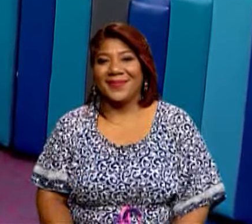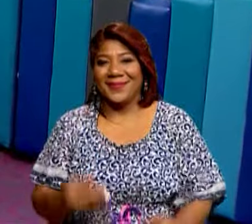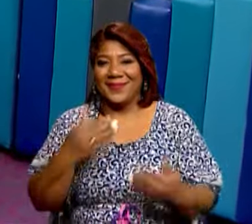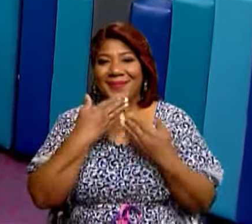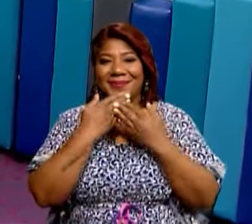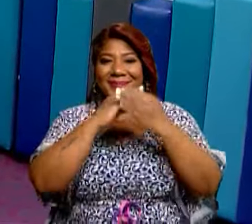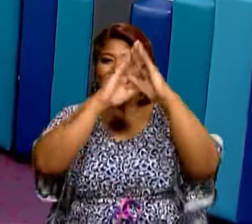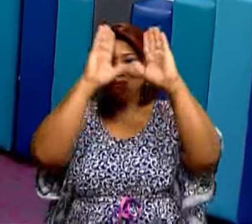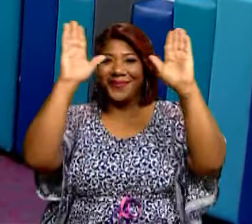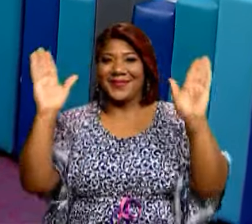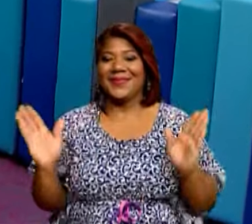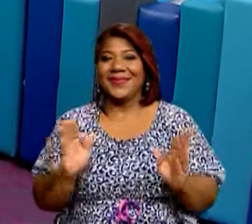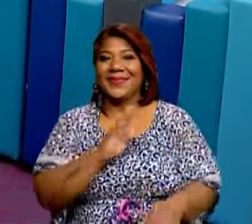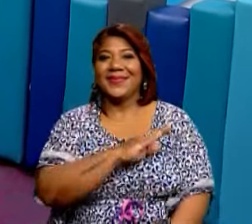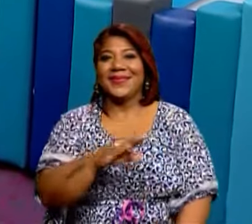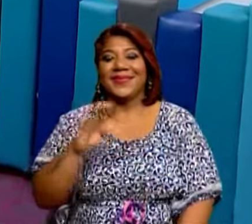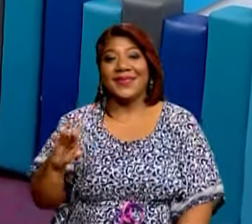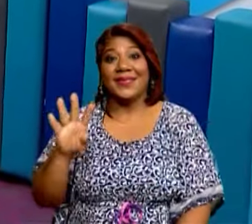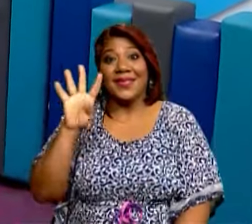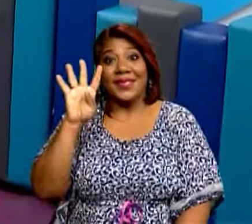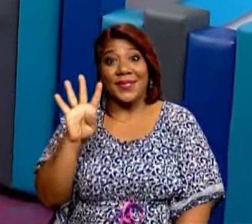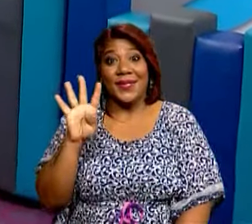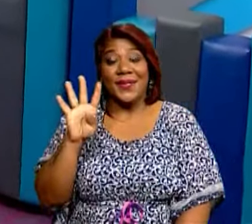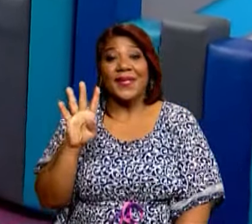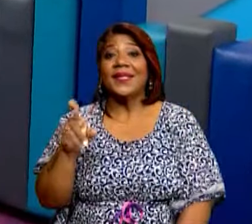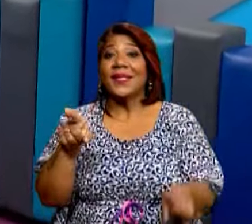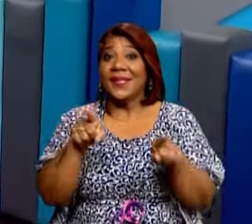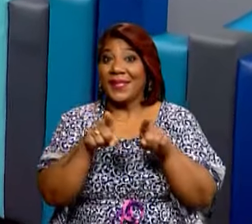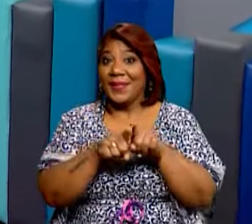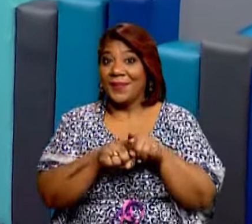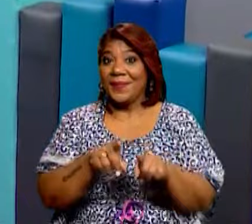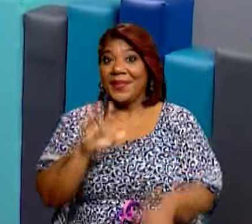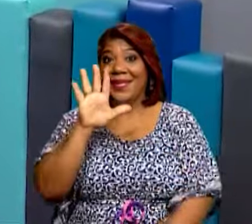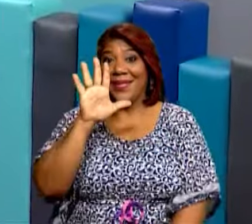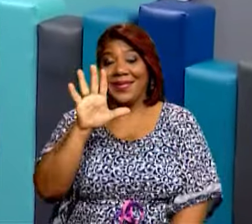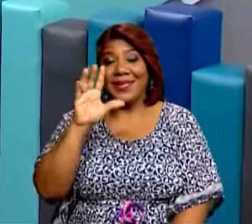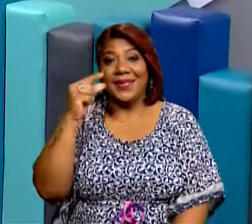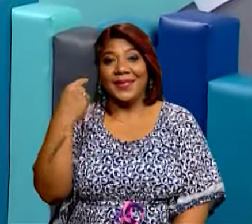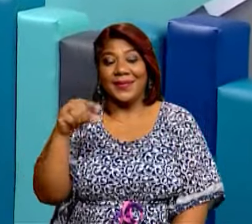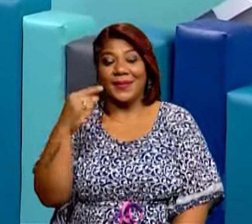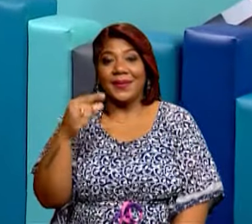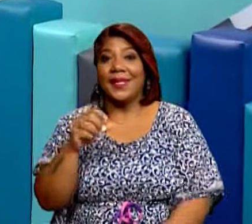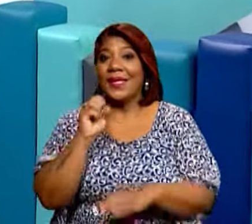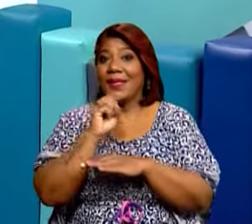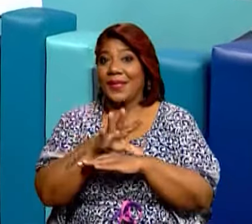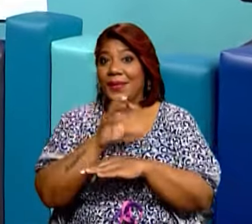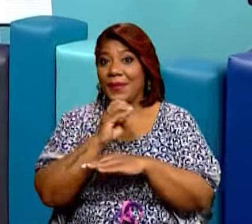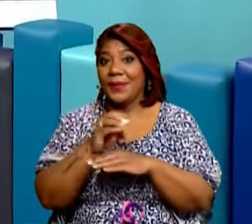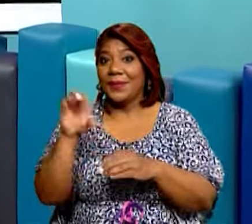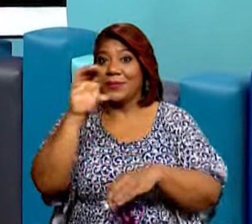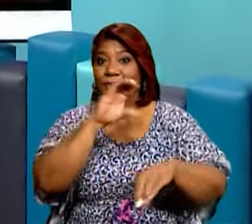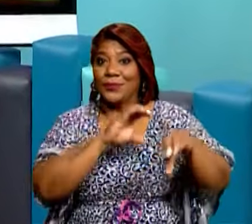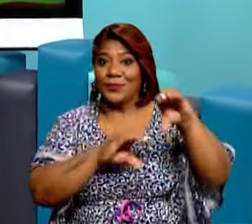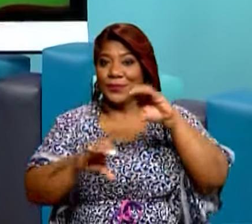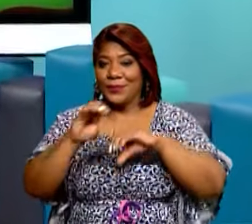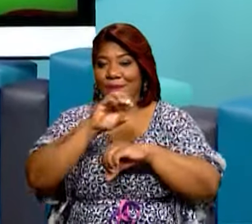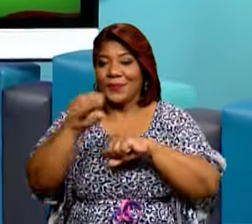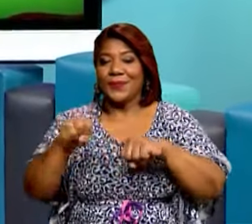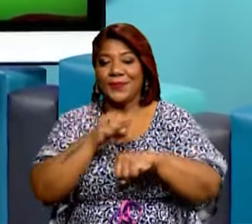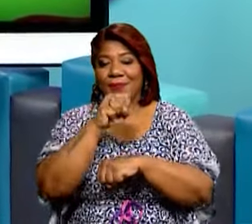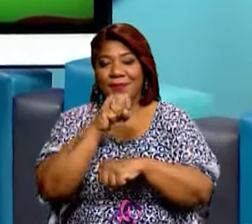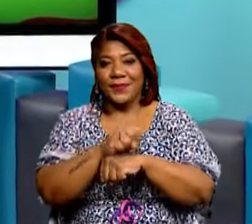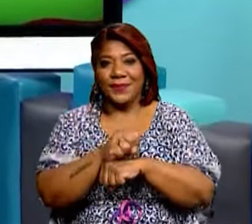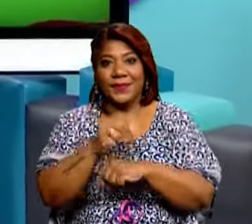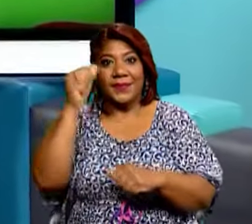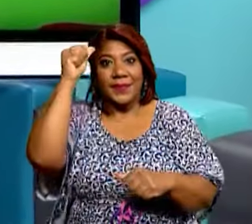Muy buenos días, mis niños de cuarto y quinto grado. Vamos a dar inicio a nuestros ajustes razonables de ciencias sociales. Recordemos que la